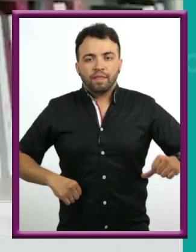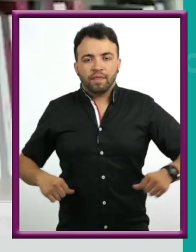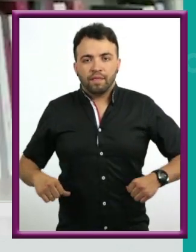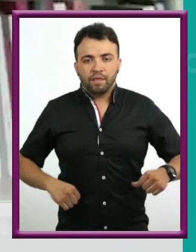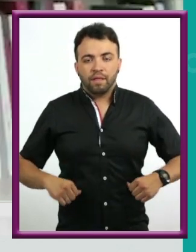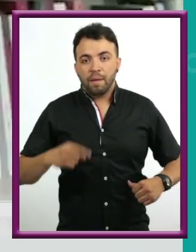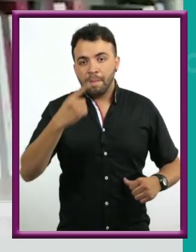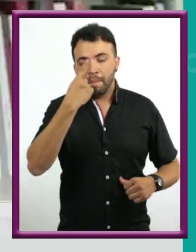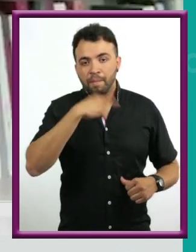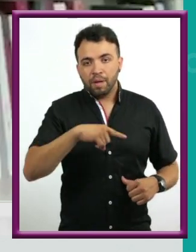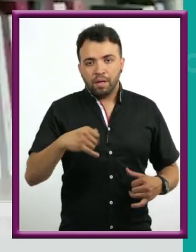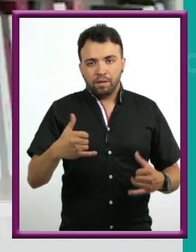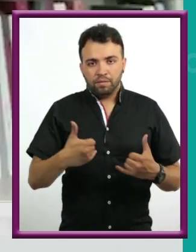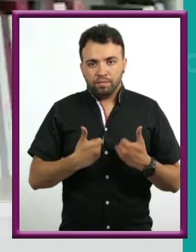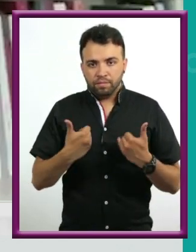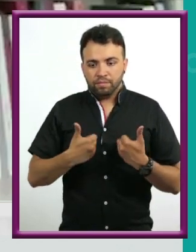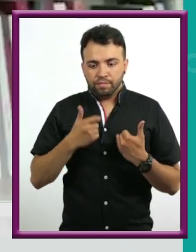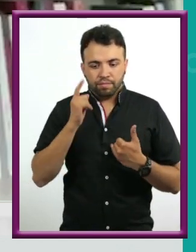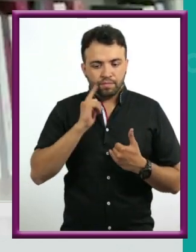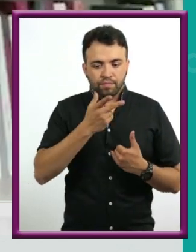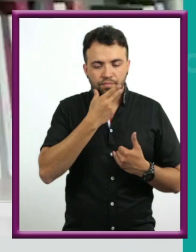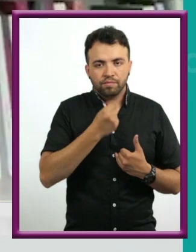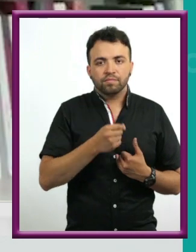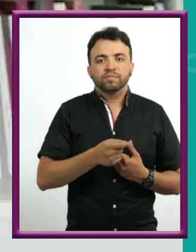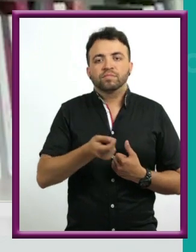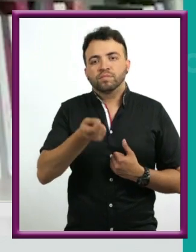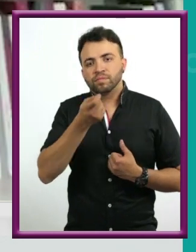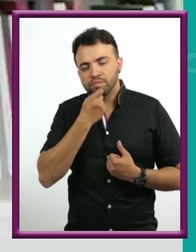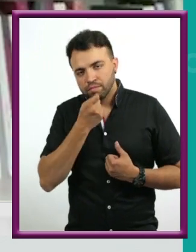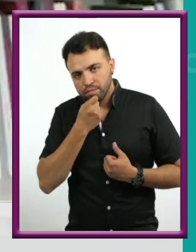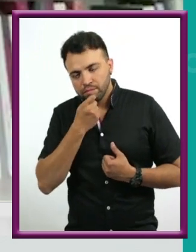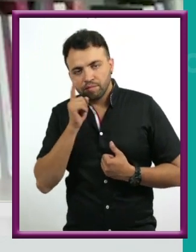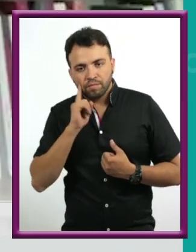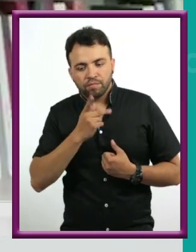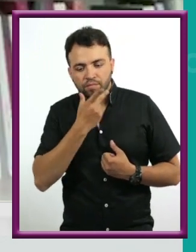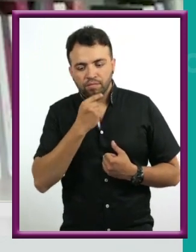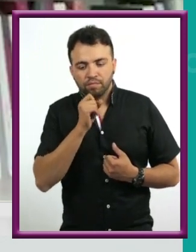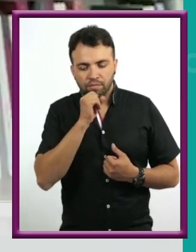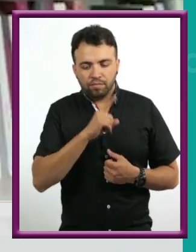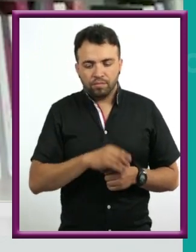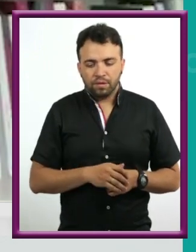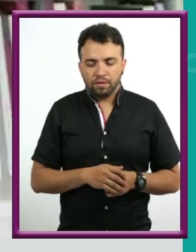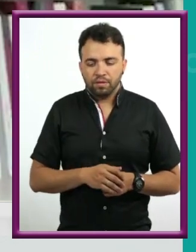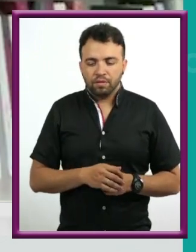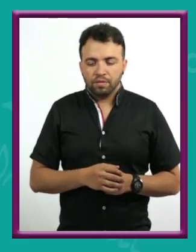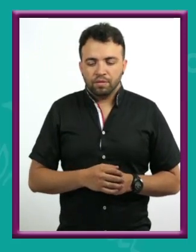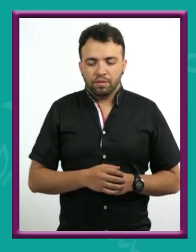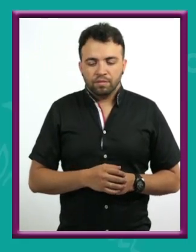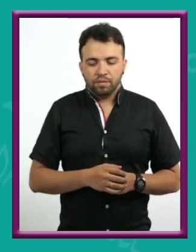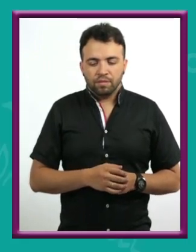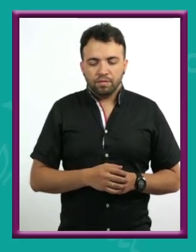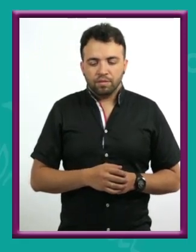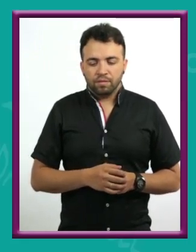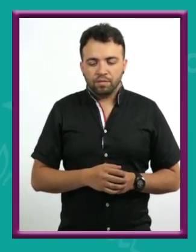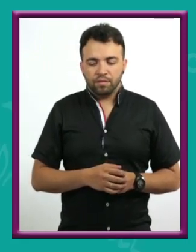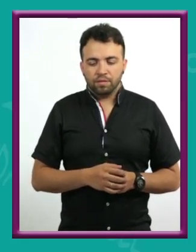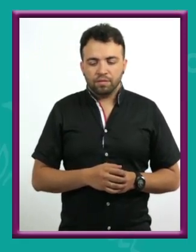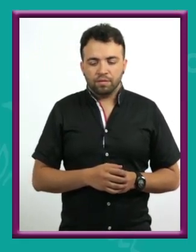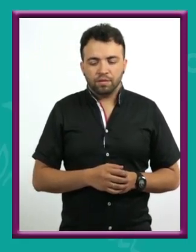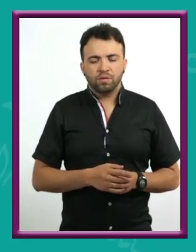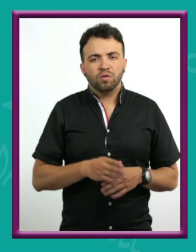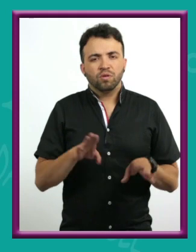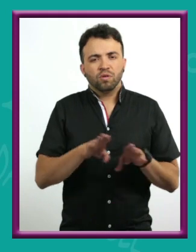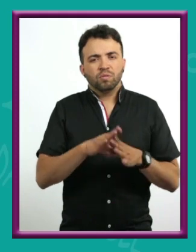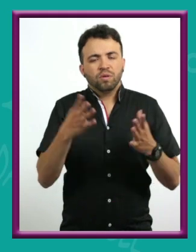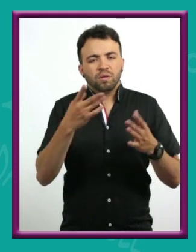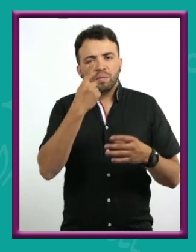teatro, escribir teatro para jóvenes audiencias, esto es, para niños y para jóvenes.